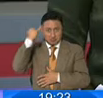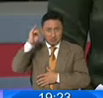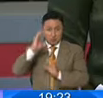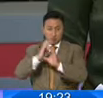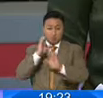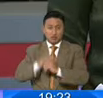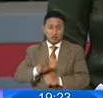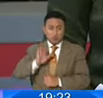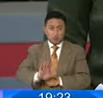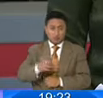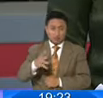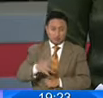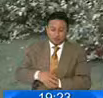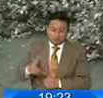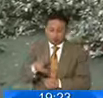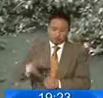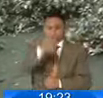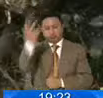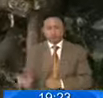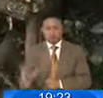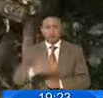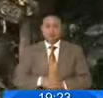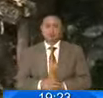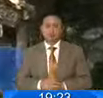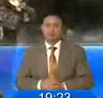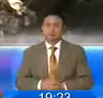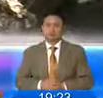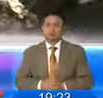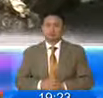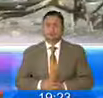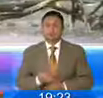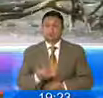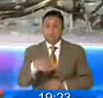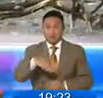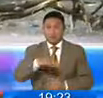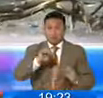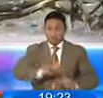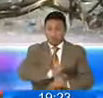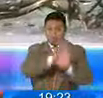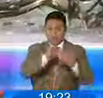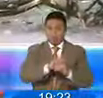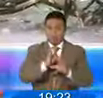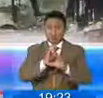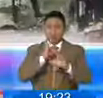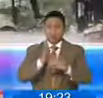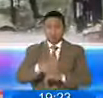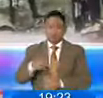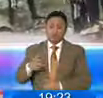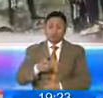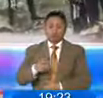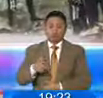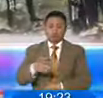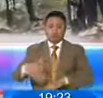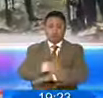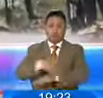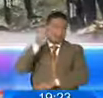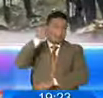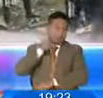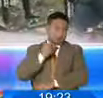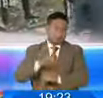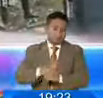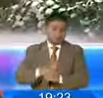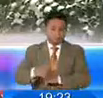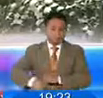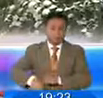la causa del siniestro. En horas de la mañana de este miércoles, un autobús circulaba por la avenida Simón Bolívar con